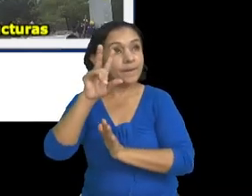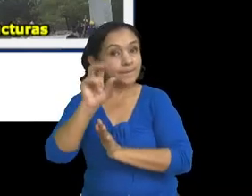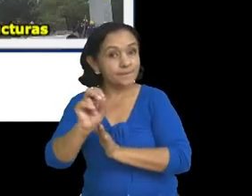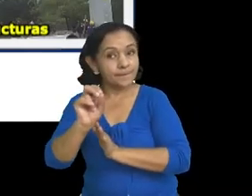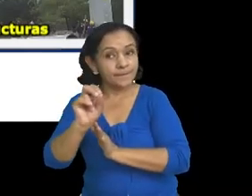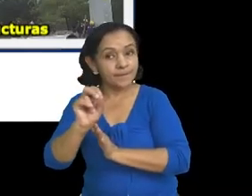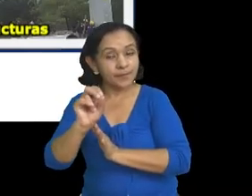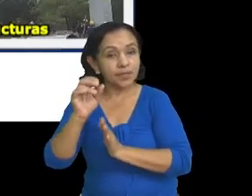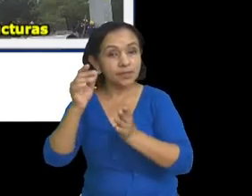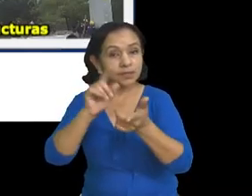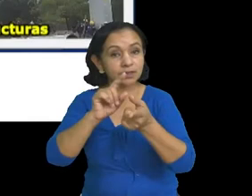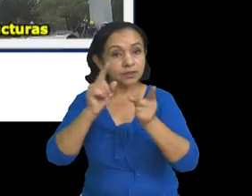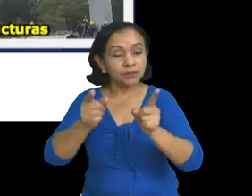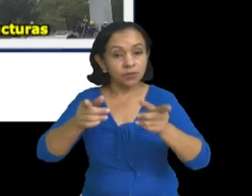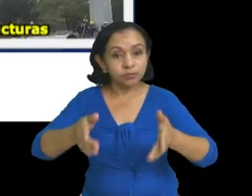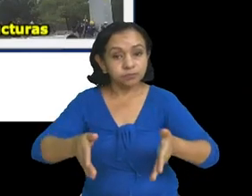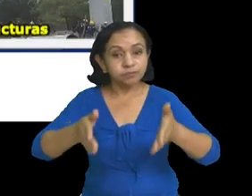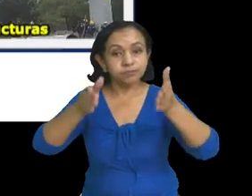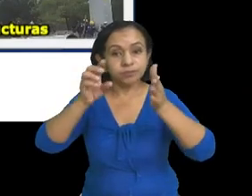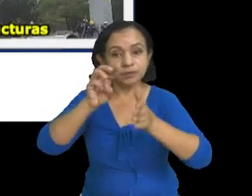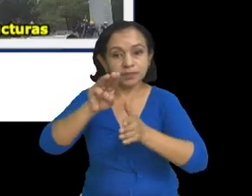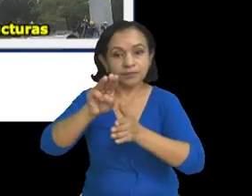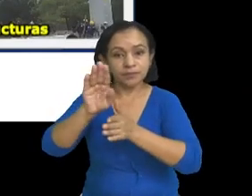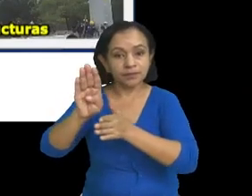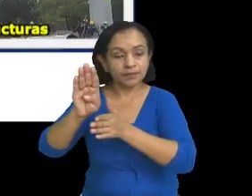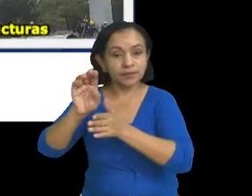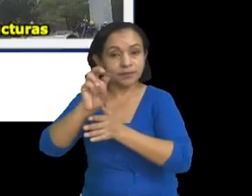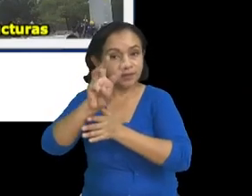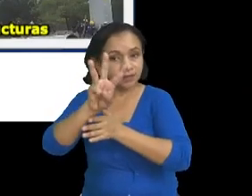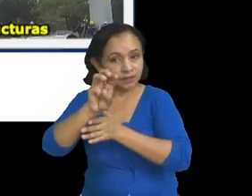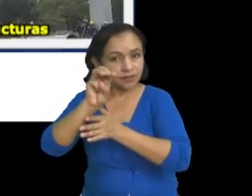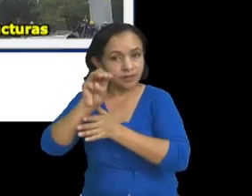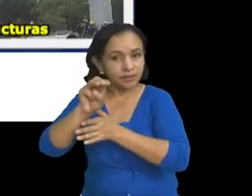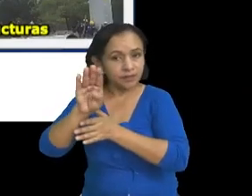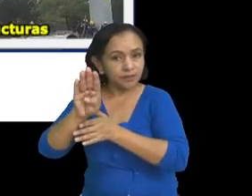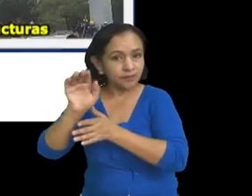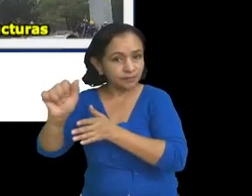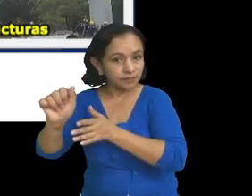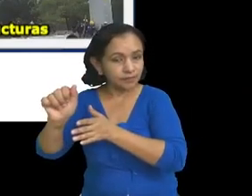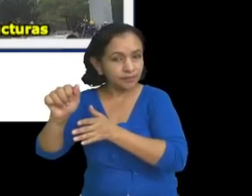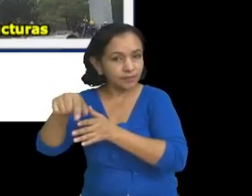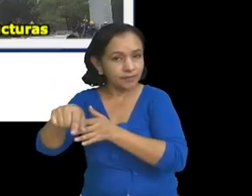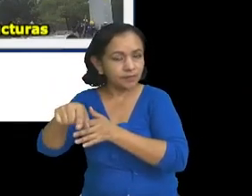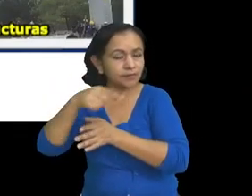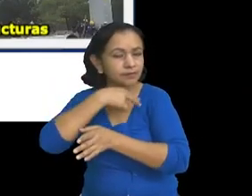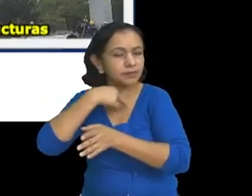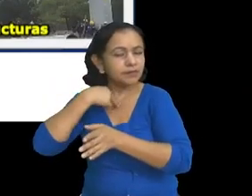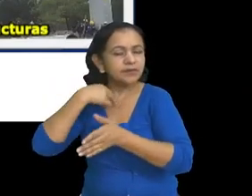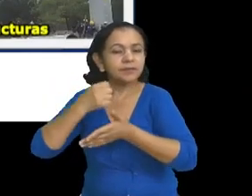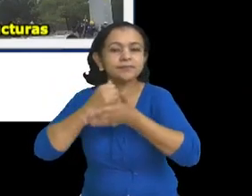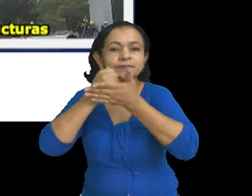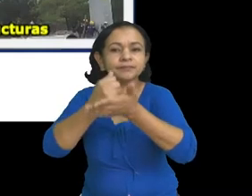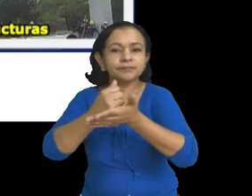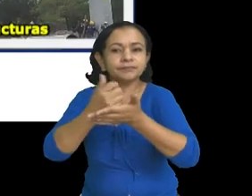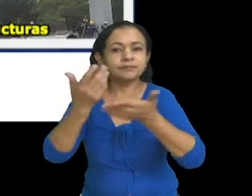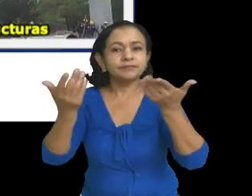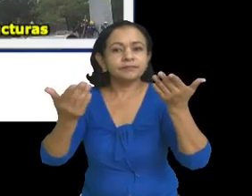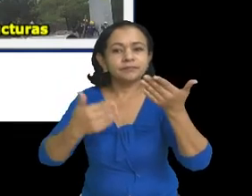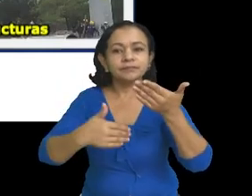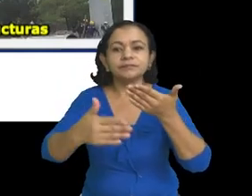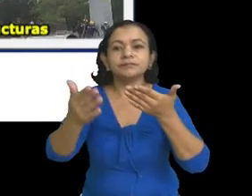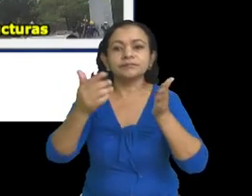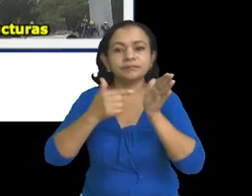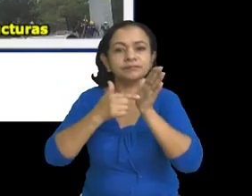que se llama un transformador móvil de 30 MVA. Okay. ¿Qué permite ese transformador móvil? Es cuando hay un, por